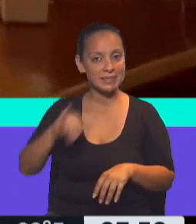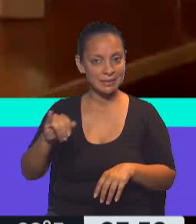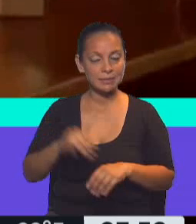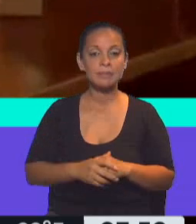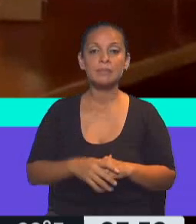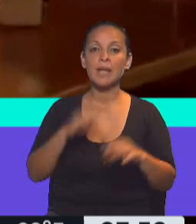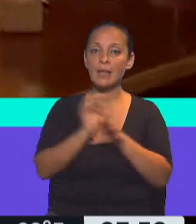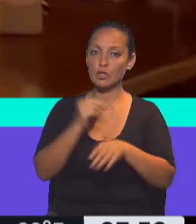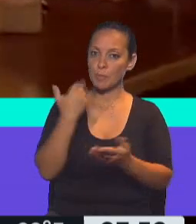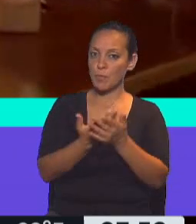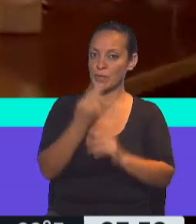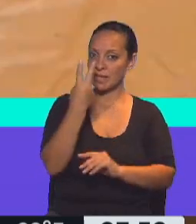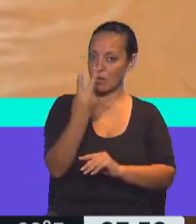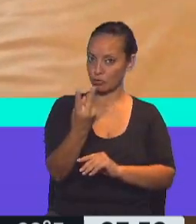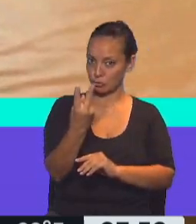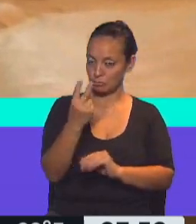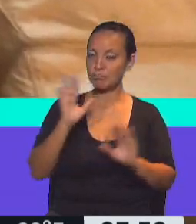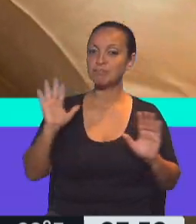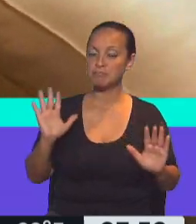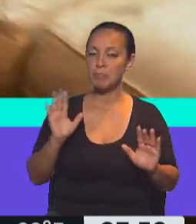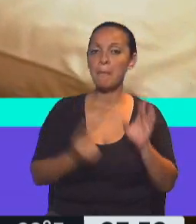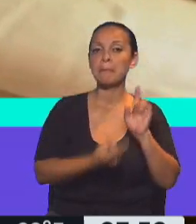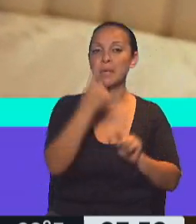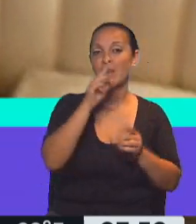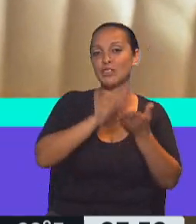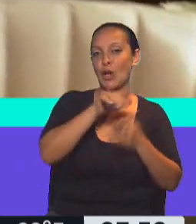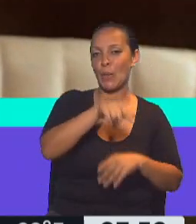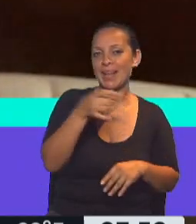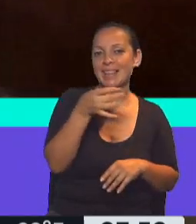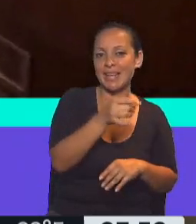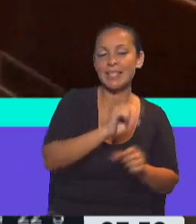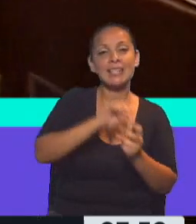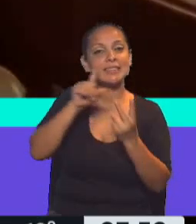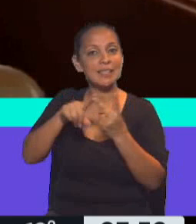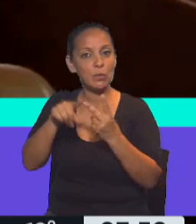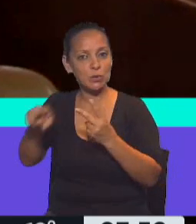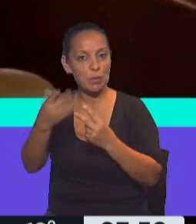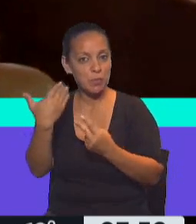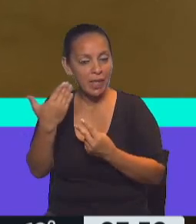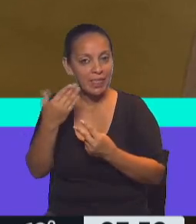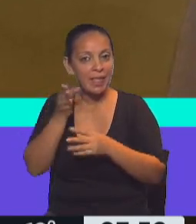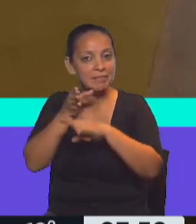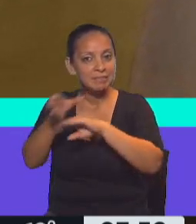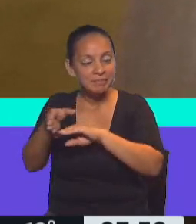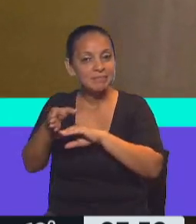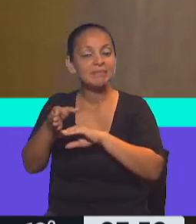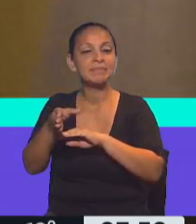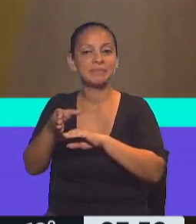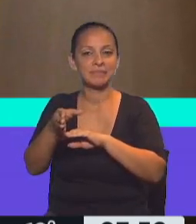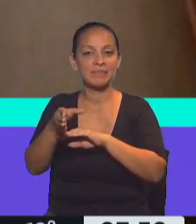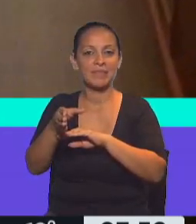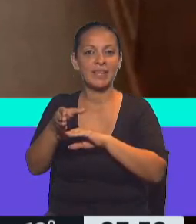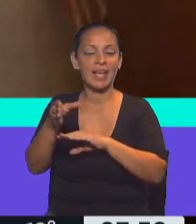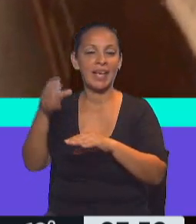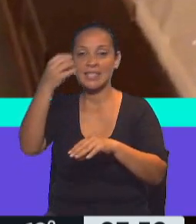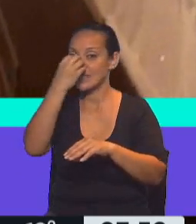2 atracciones. La primera, la posibilidad de ver el tren. Y la segunda, la posibilidad, un poco más tarde, si se quiere, de estar en el